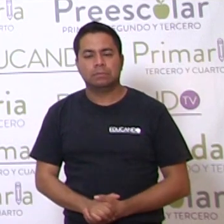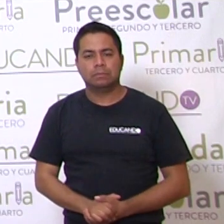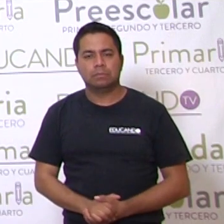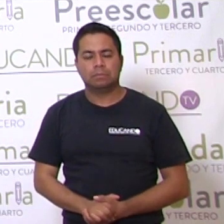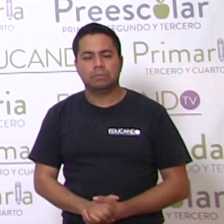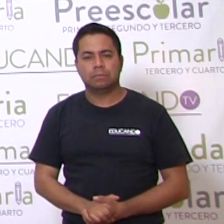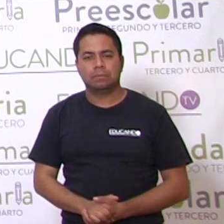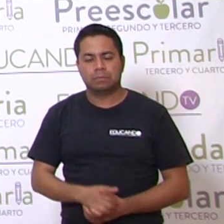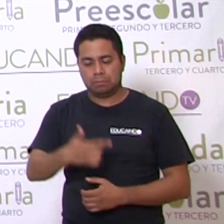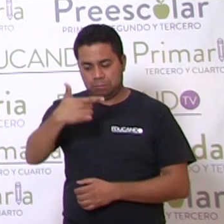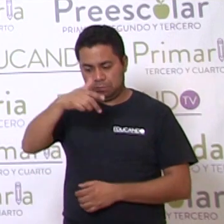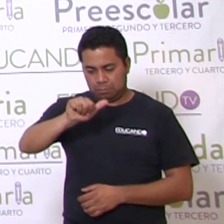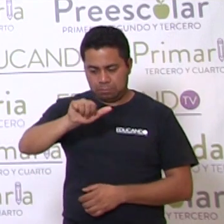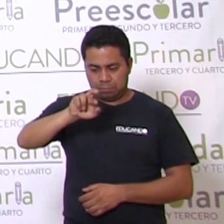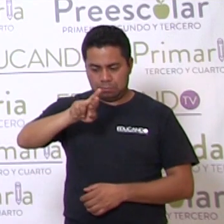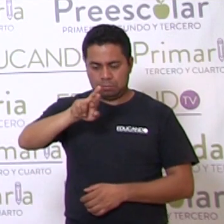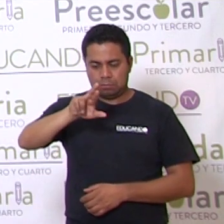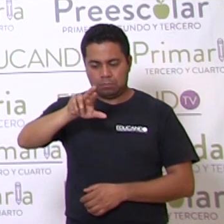García